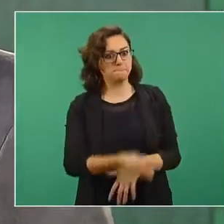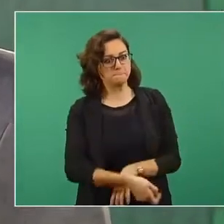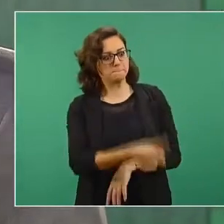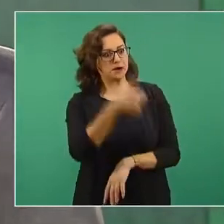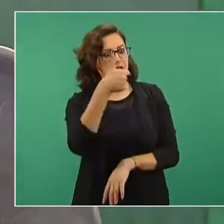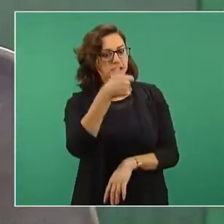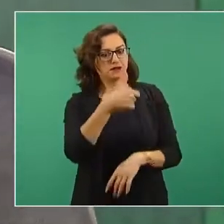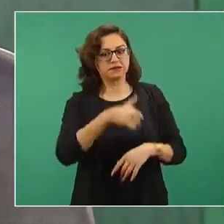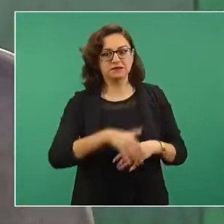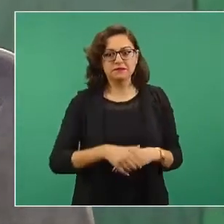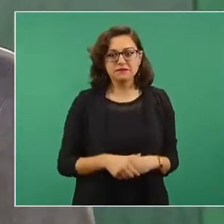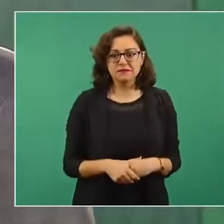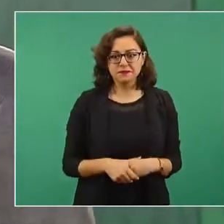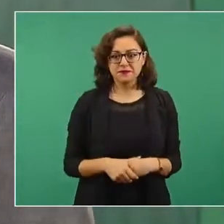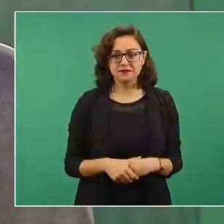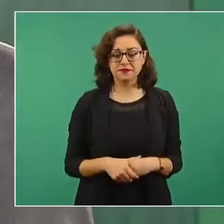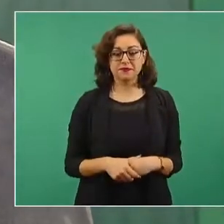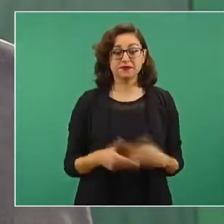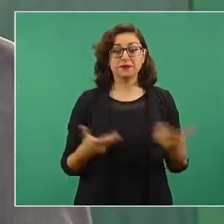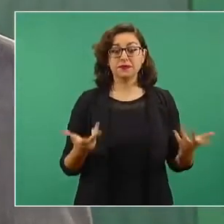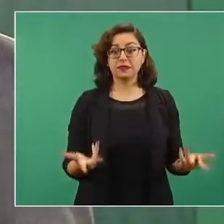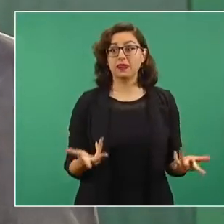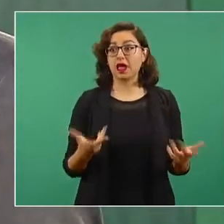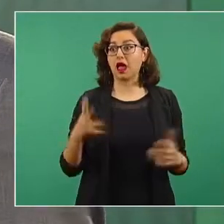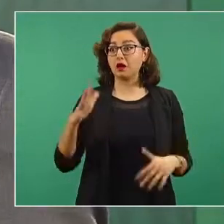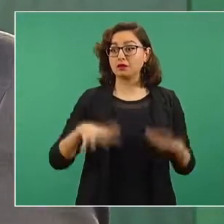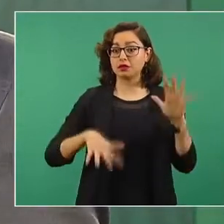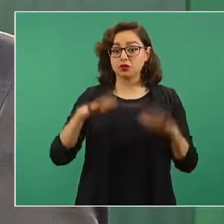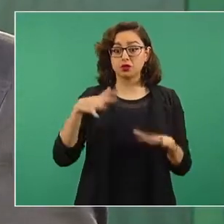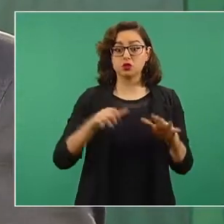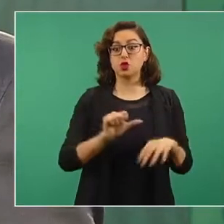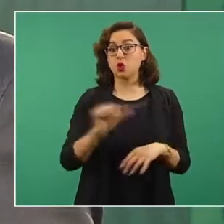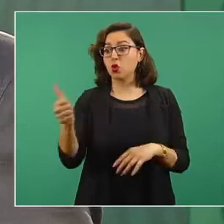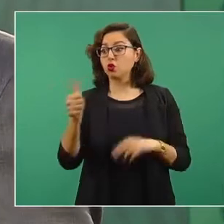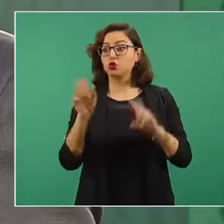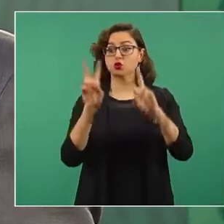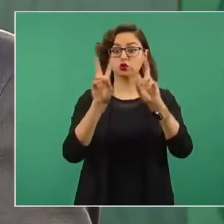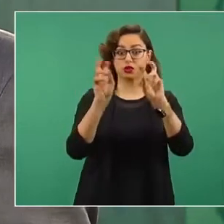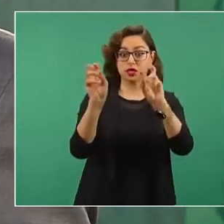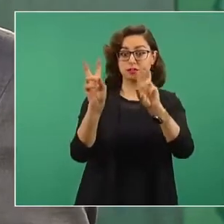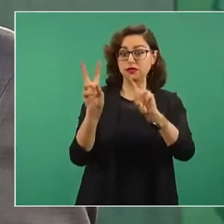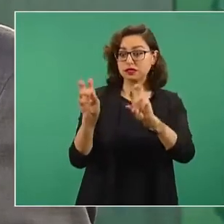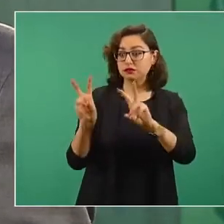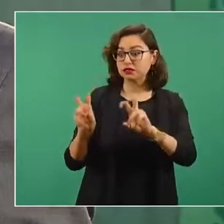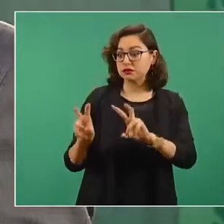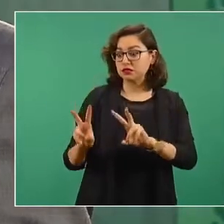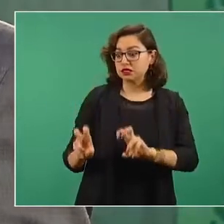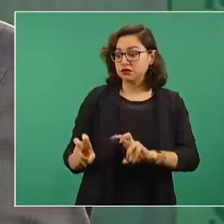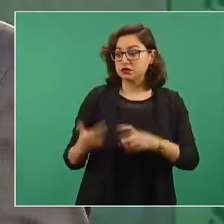Hay quienes solicitan la suspensión, la protección